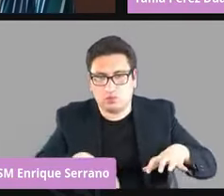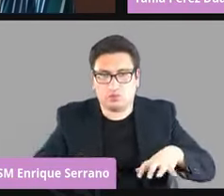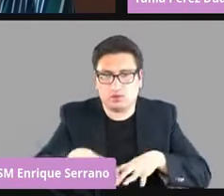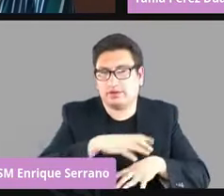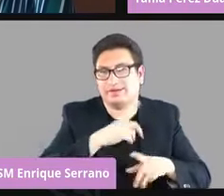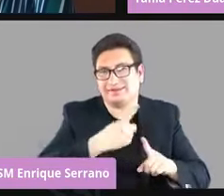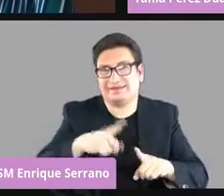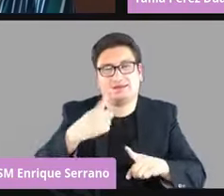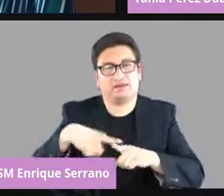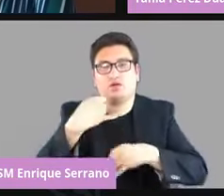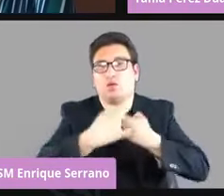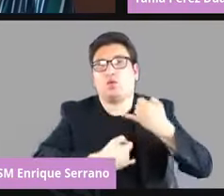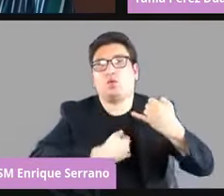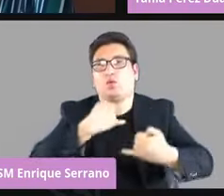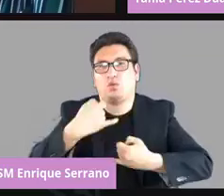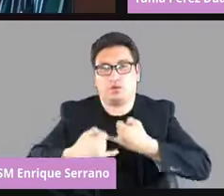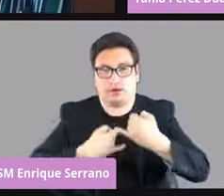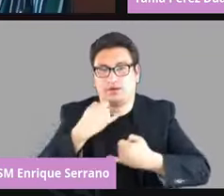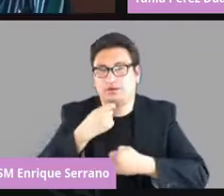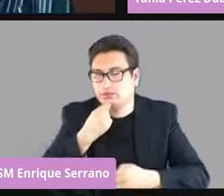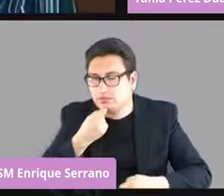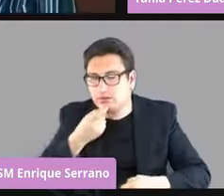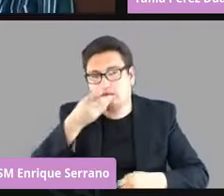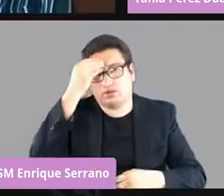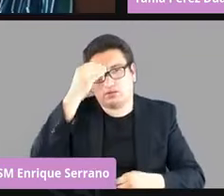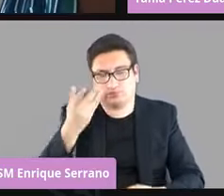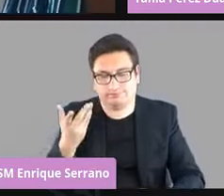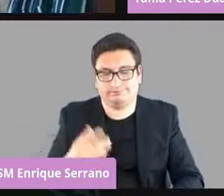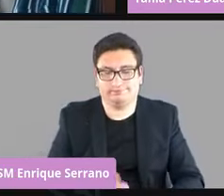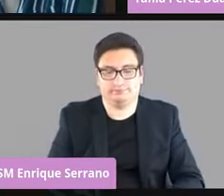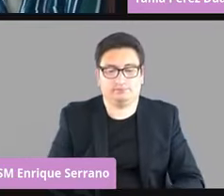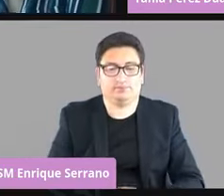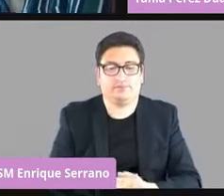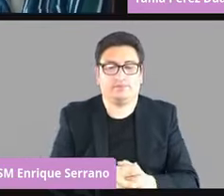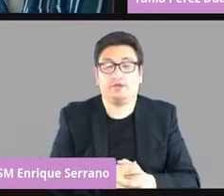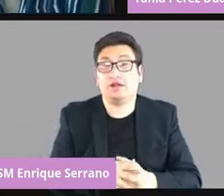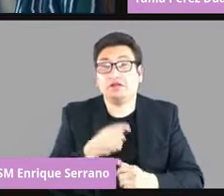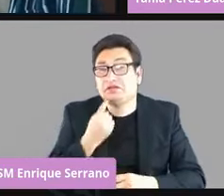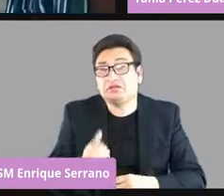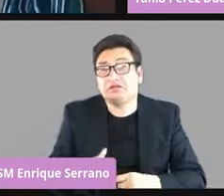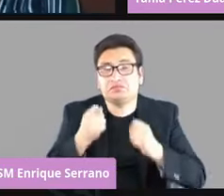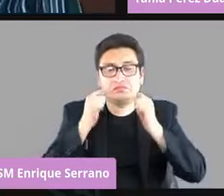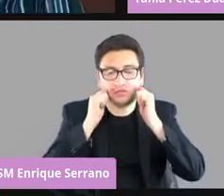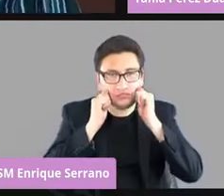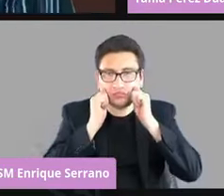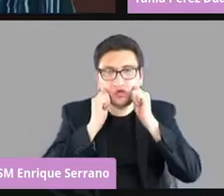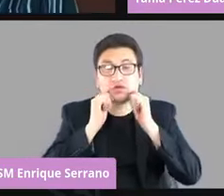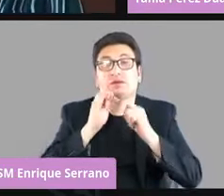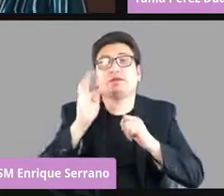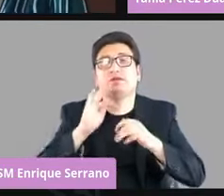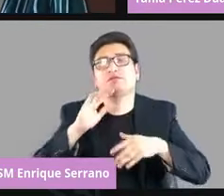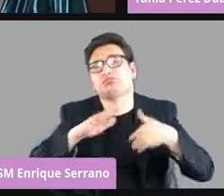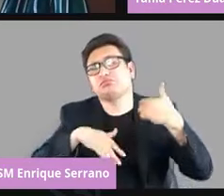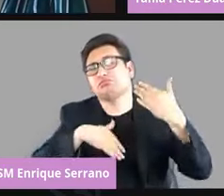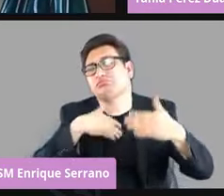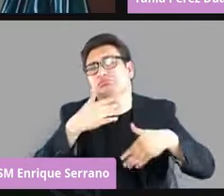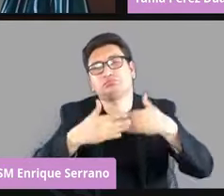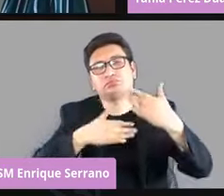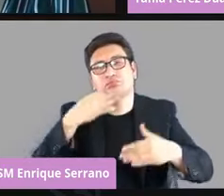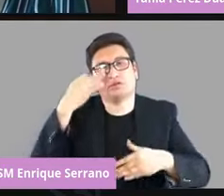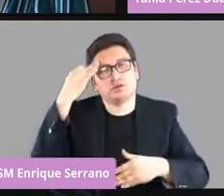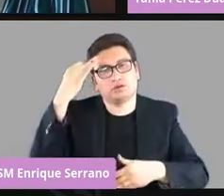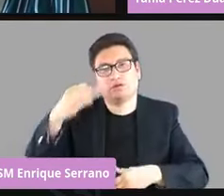través de juegos como tal, o Porque sea, está muy todo. pequeño, sí, claro. Sí, aunque sea pequeño, y a lo mejor es algo que va a ir pasando. Habría